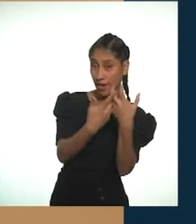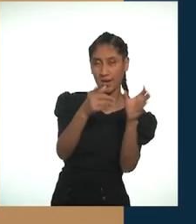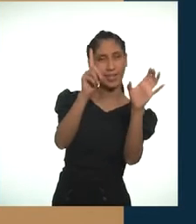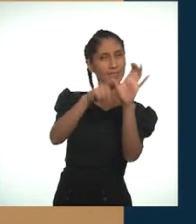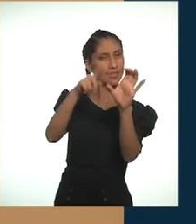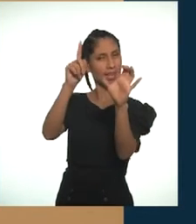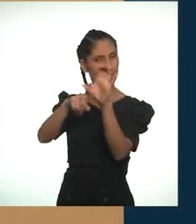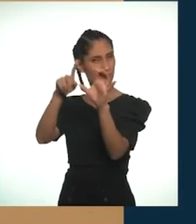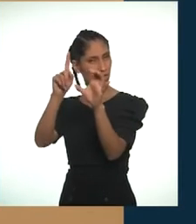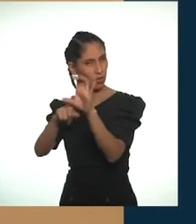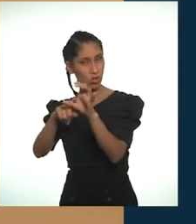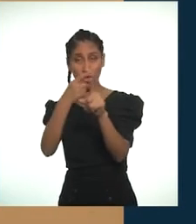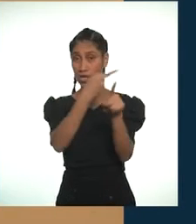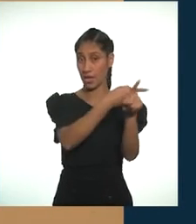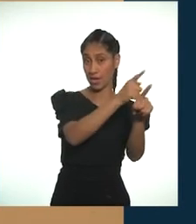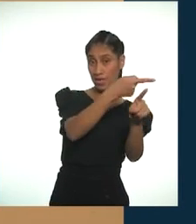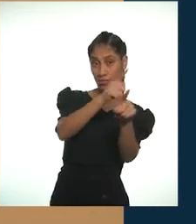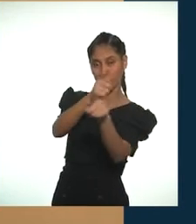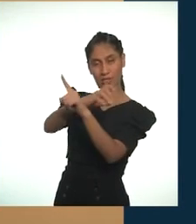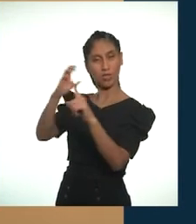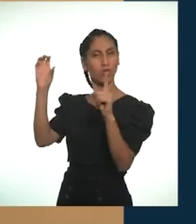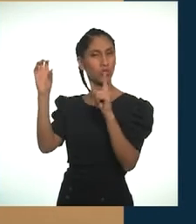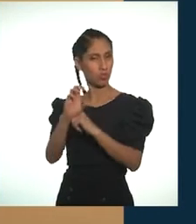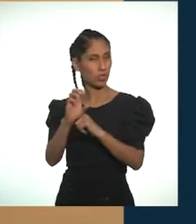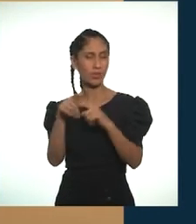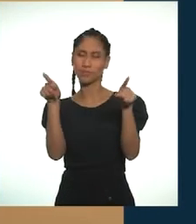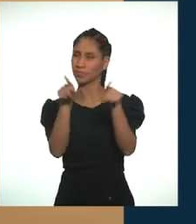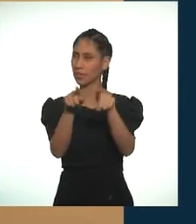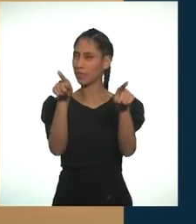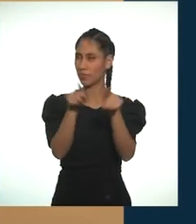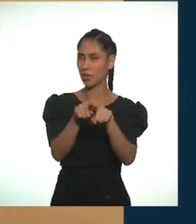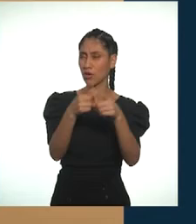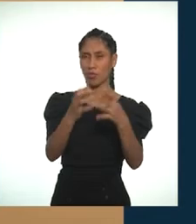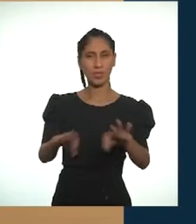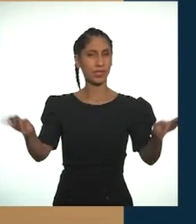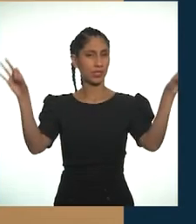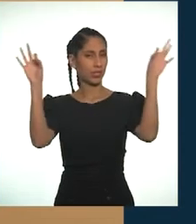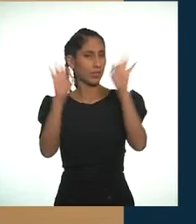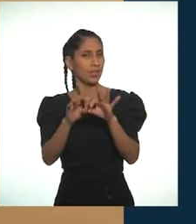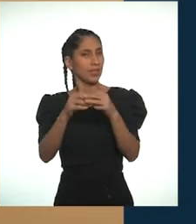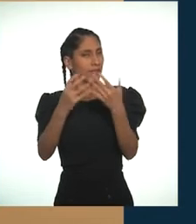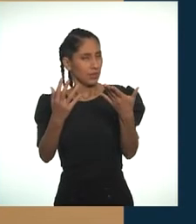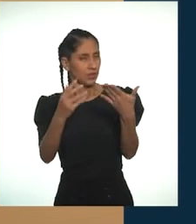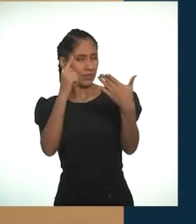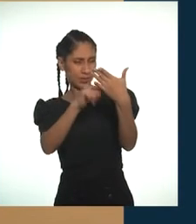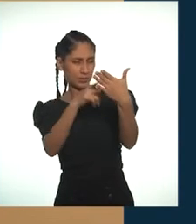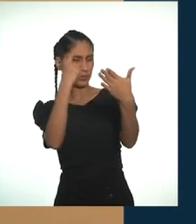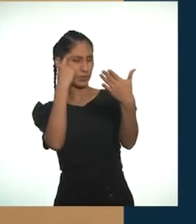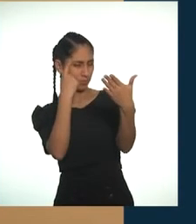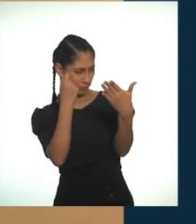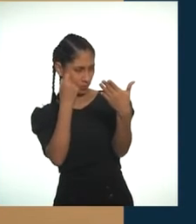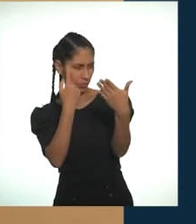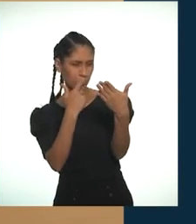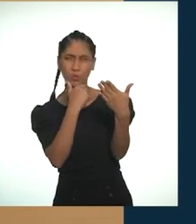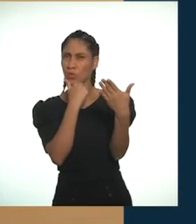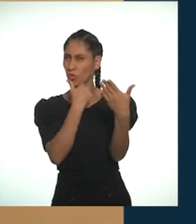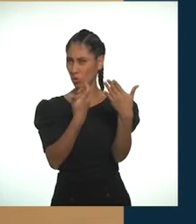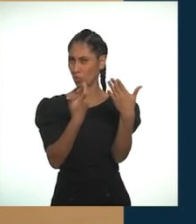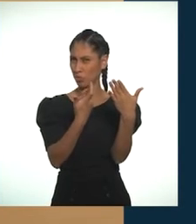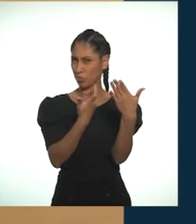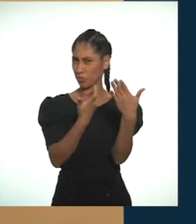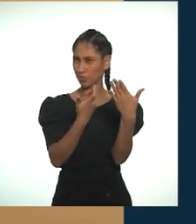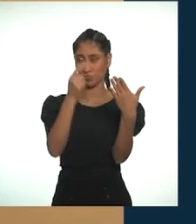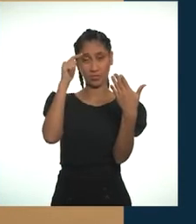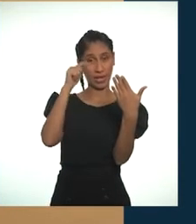de nuestra diversidad cultural. Asimismo, es importante entender de qué